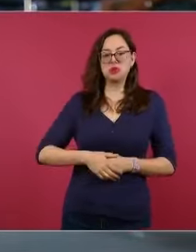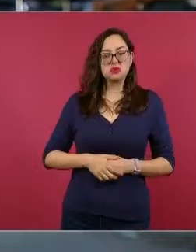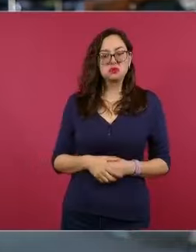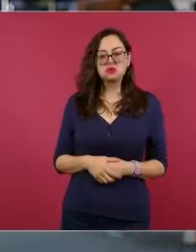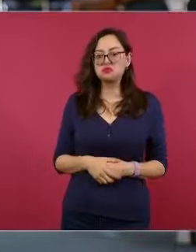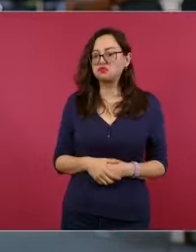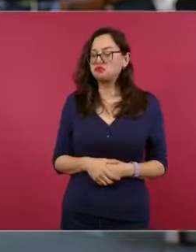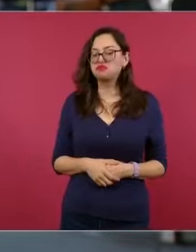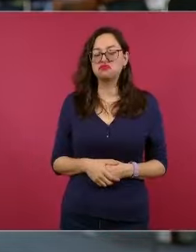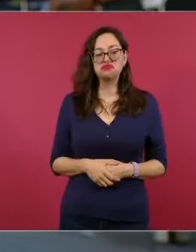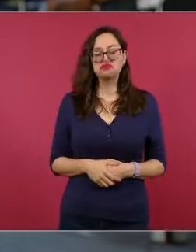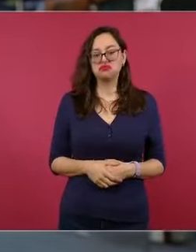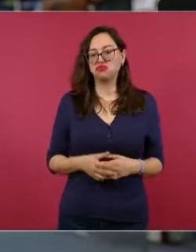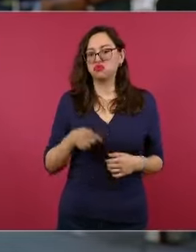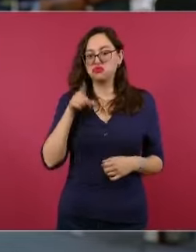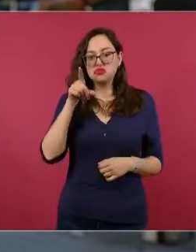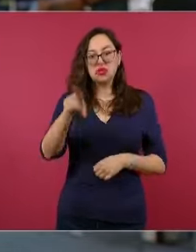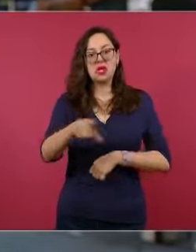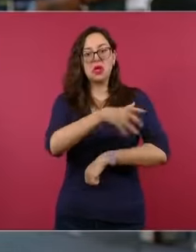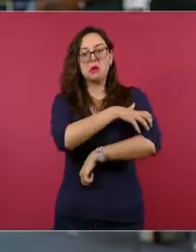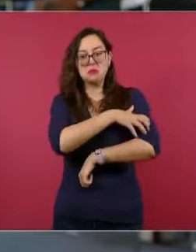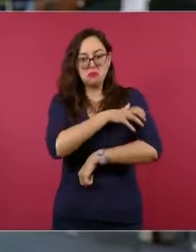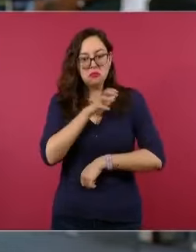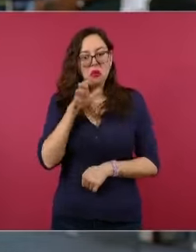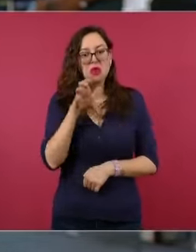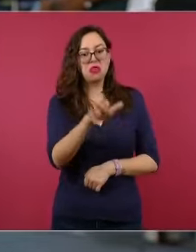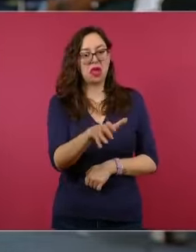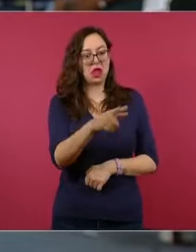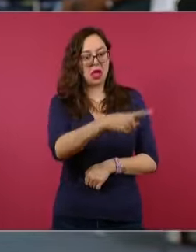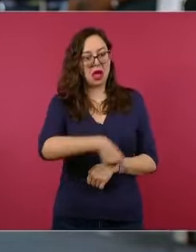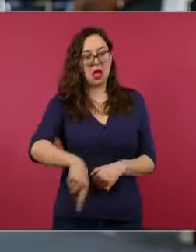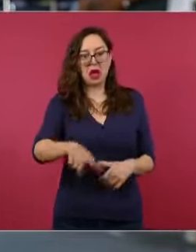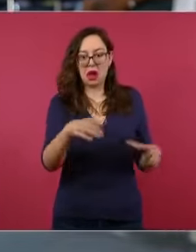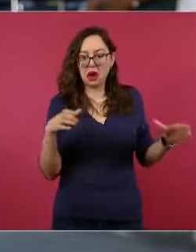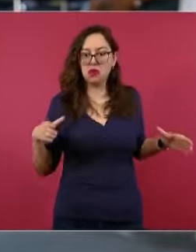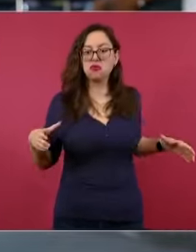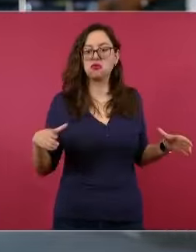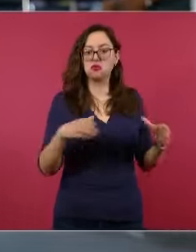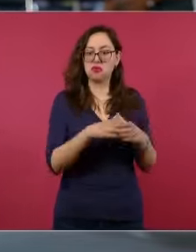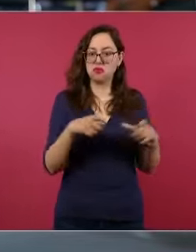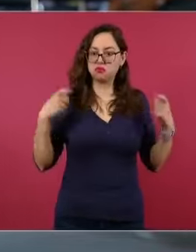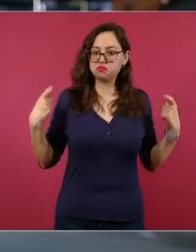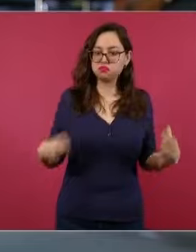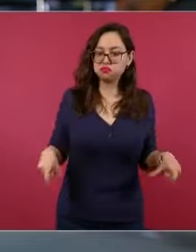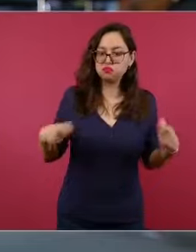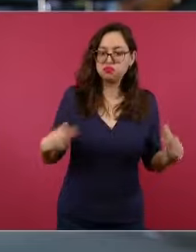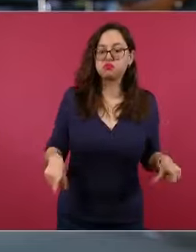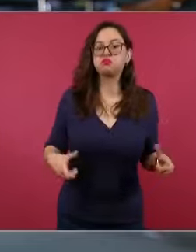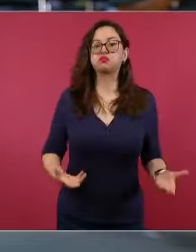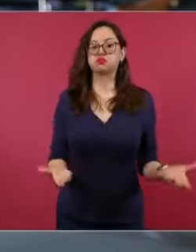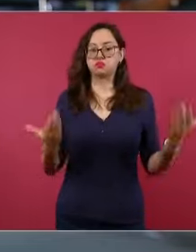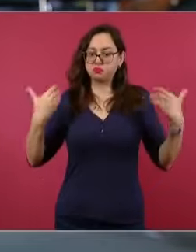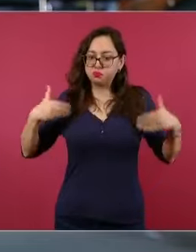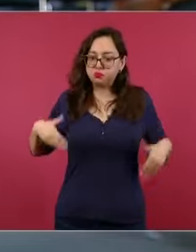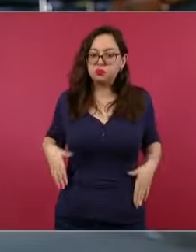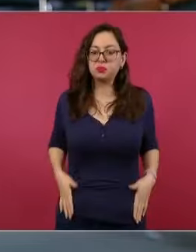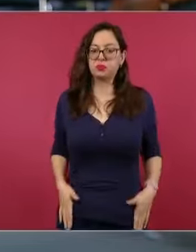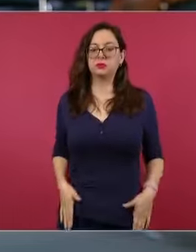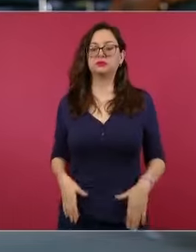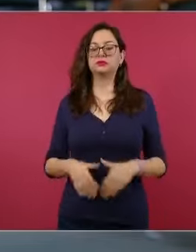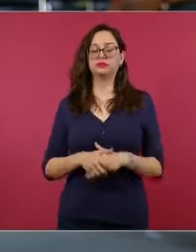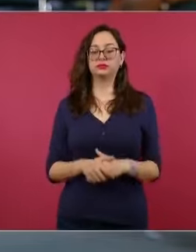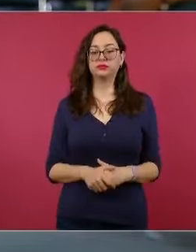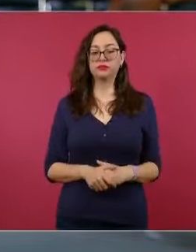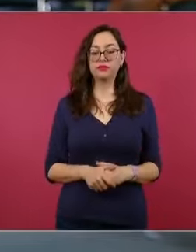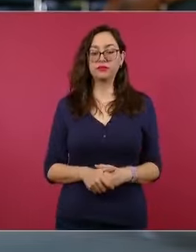porque empoderó y les está permitiendo enriquecerse a estas personas ahora otra vez en el gobierno